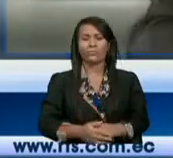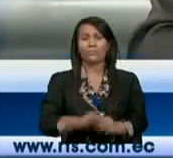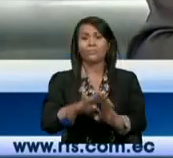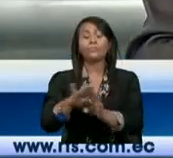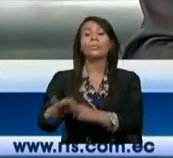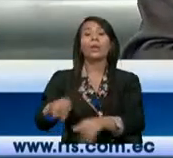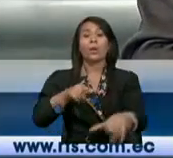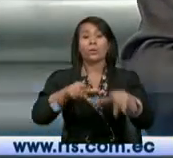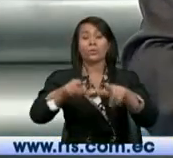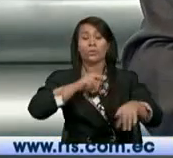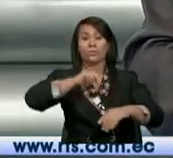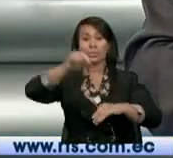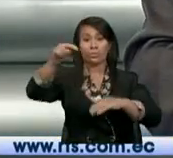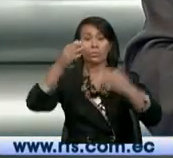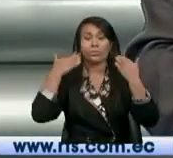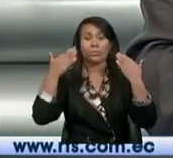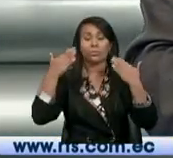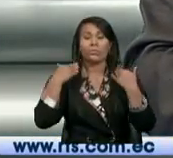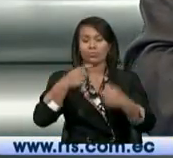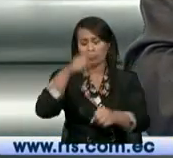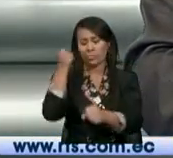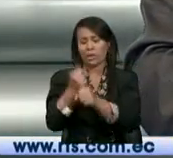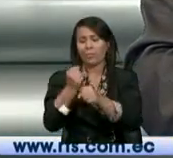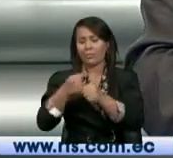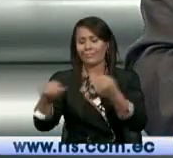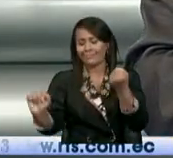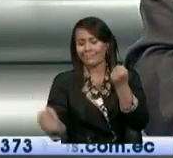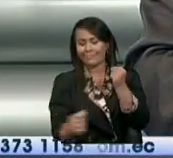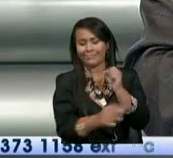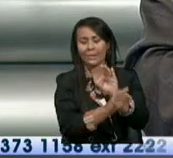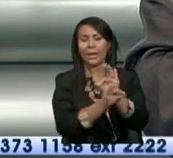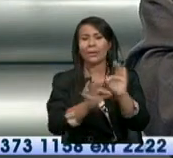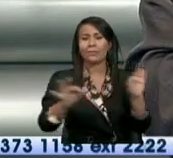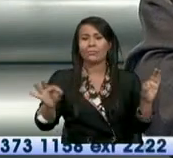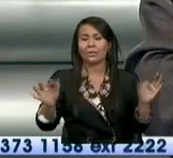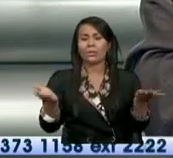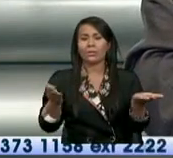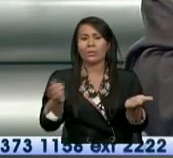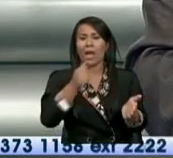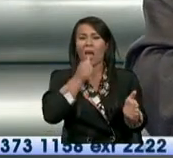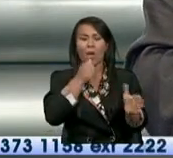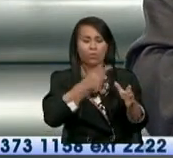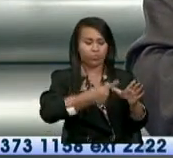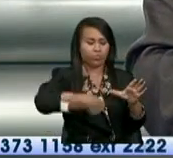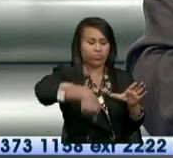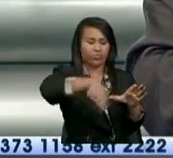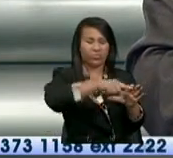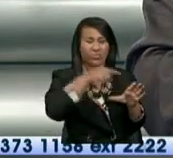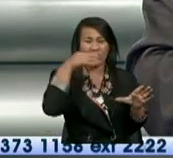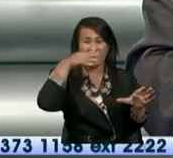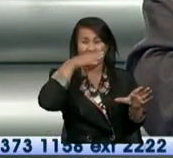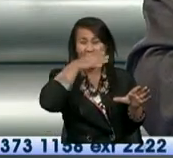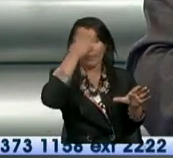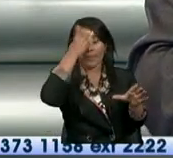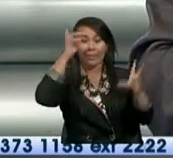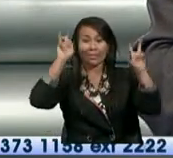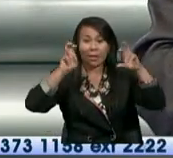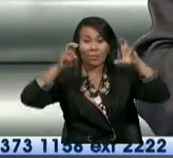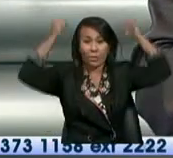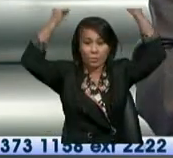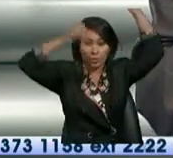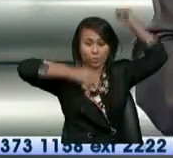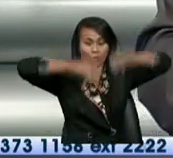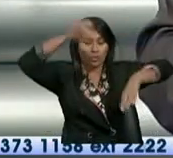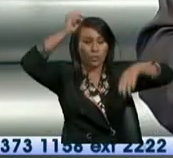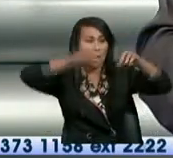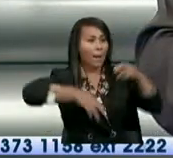En un sector del noroeste de Guayaquil se llevó a cabo un trabajo de limpieza en uno de los desfogues naturales de agua que en la temporada de lluvias trae